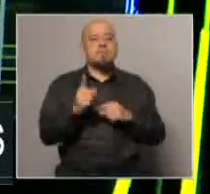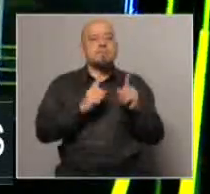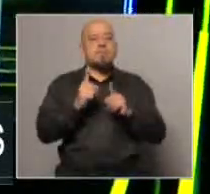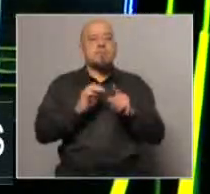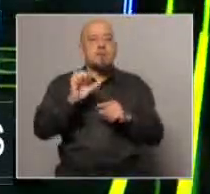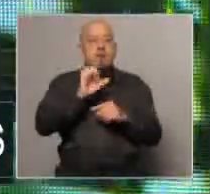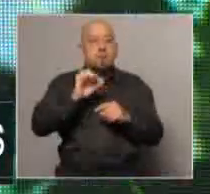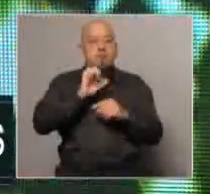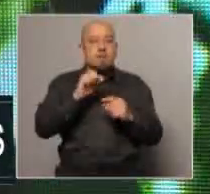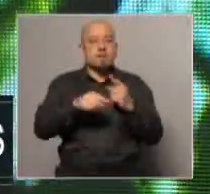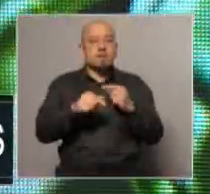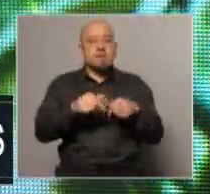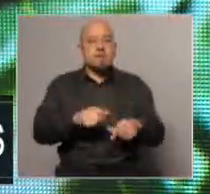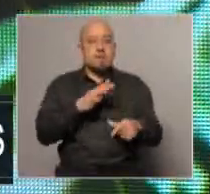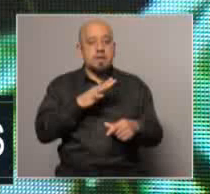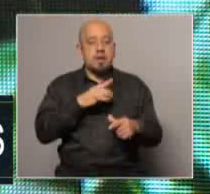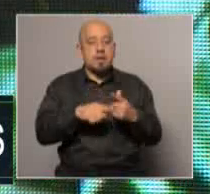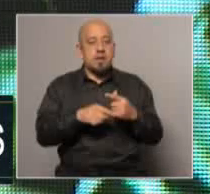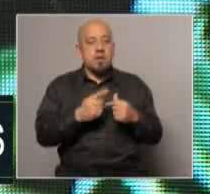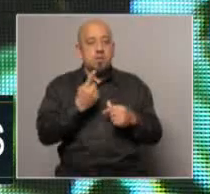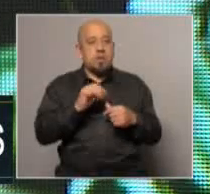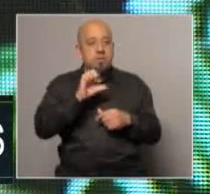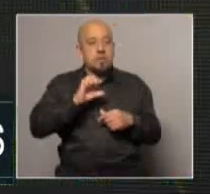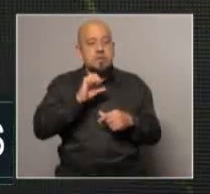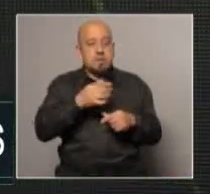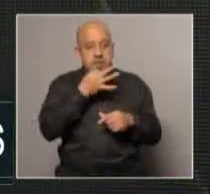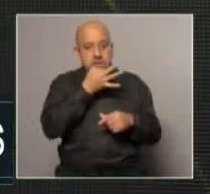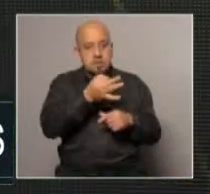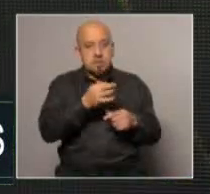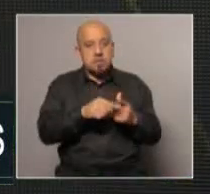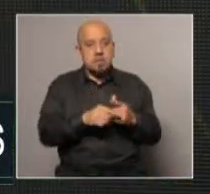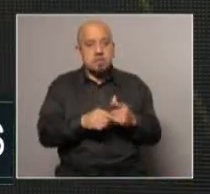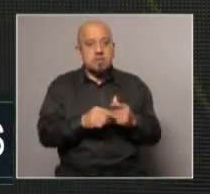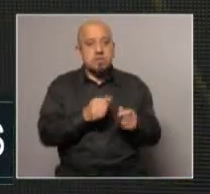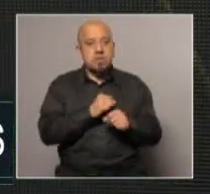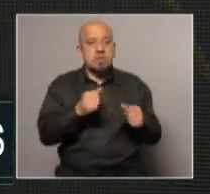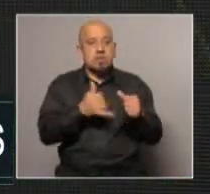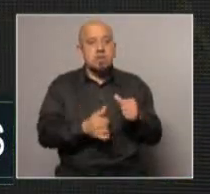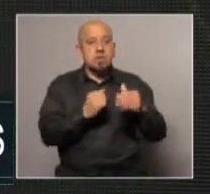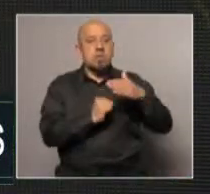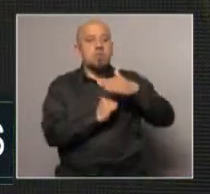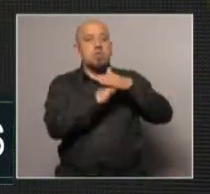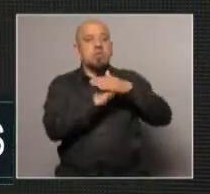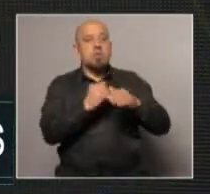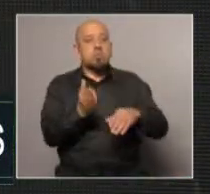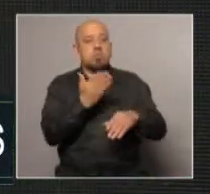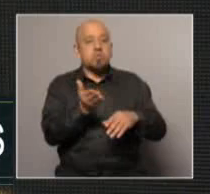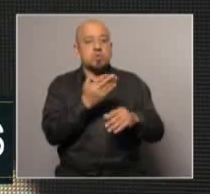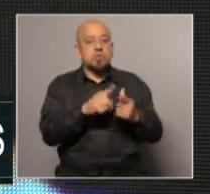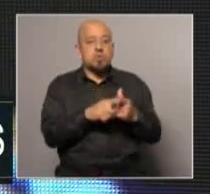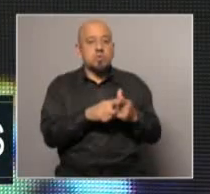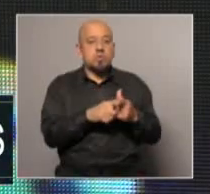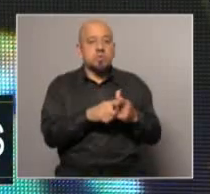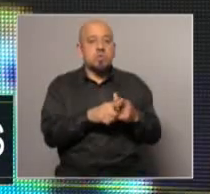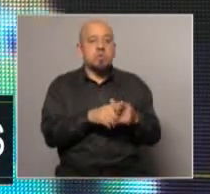empresas de las nuevas que se instalan, una en particular está diciendo si no podrían tener un tope más alto de producción, lo cual